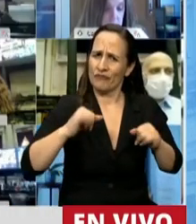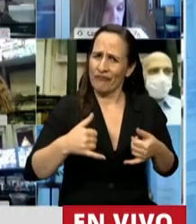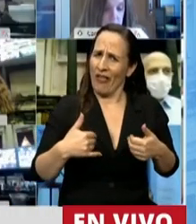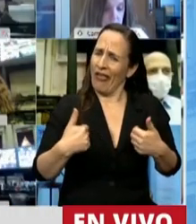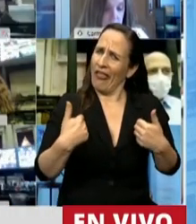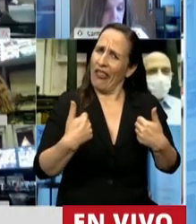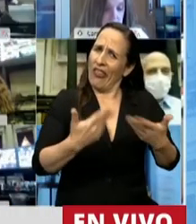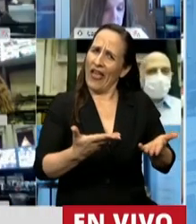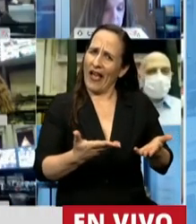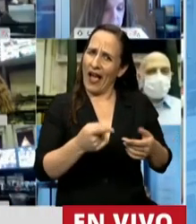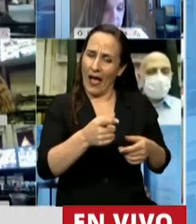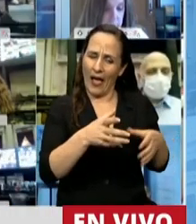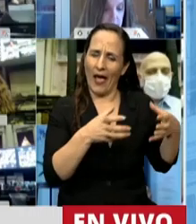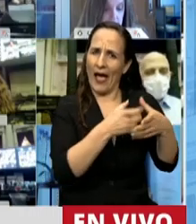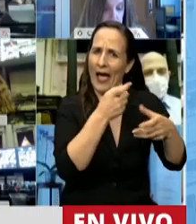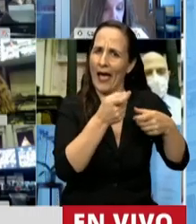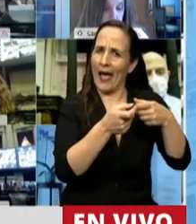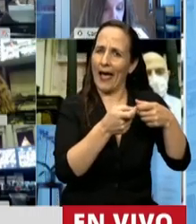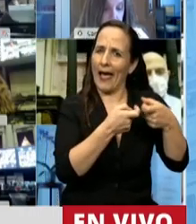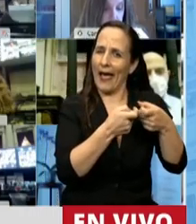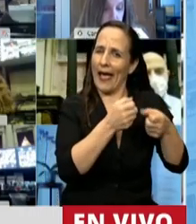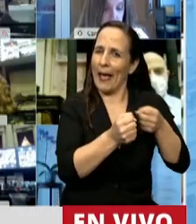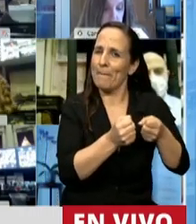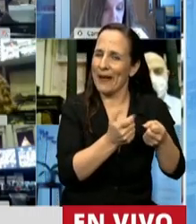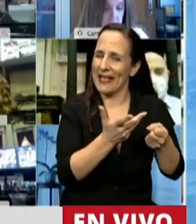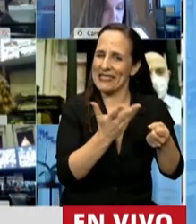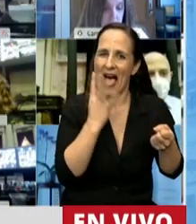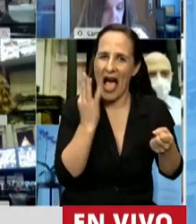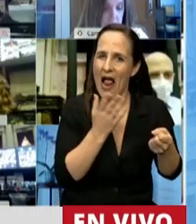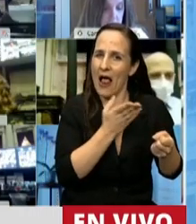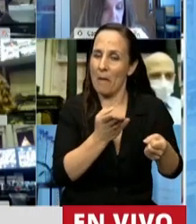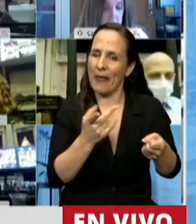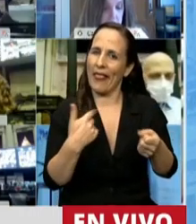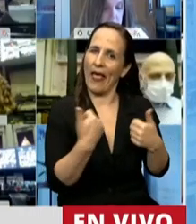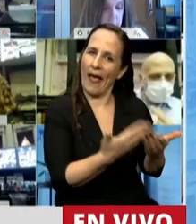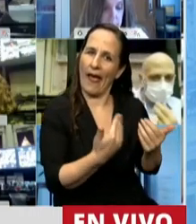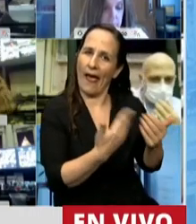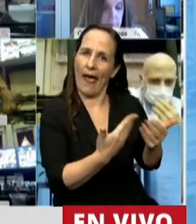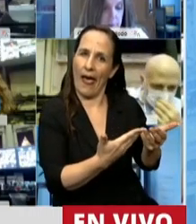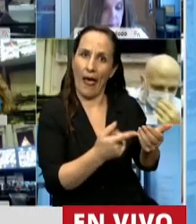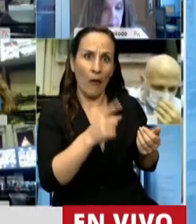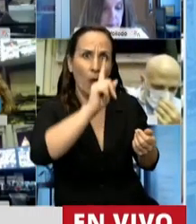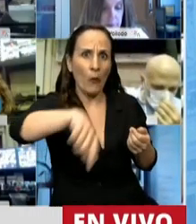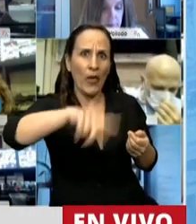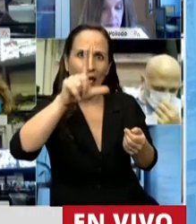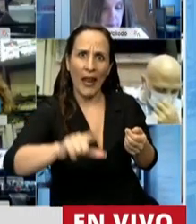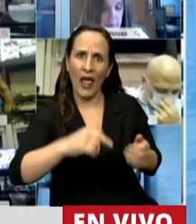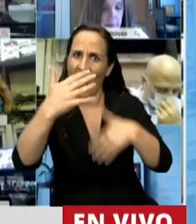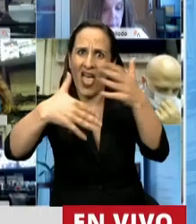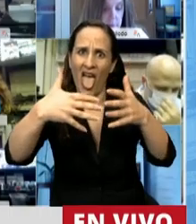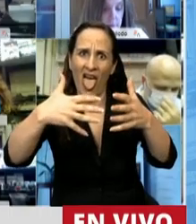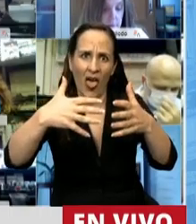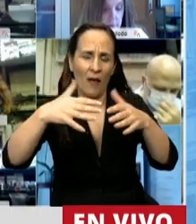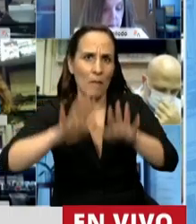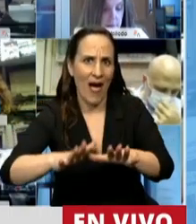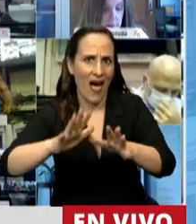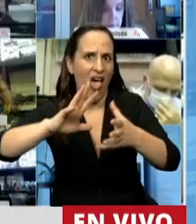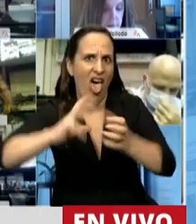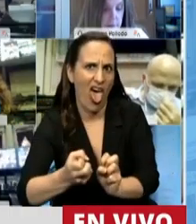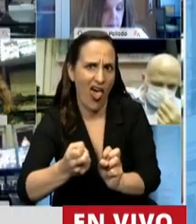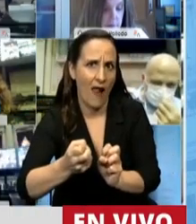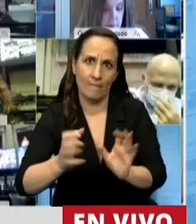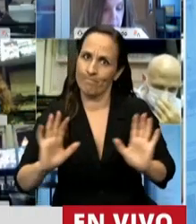frente a intereses corporativos atendemos contra el desarrollo y el crecimiento del país porque la existencia de este tipo de líneas la